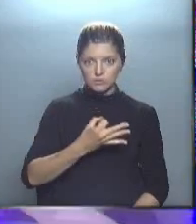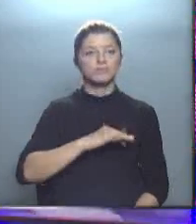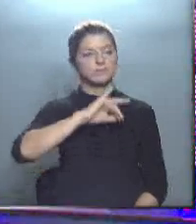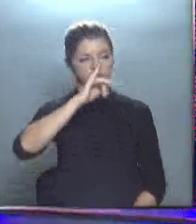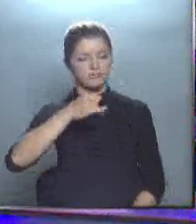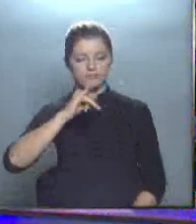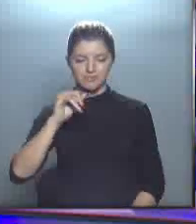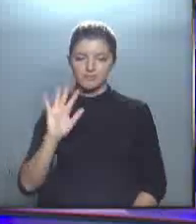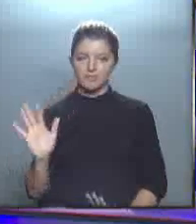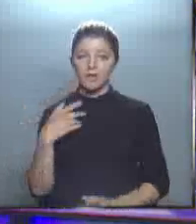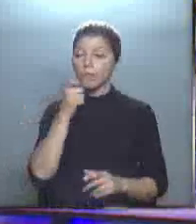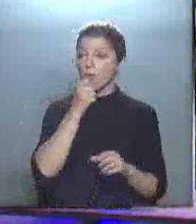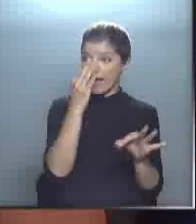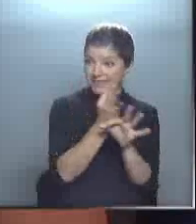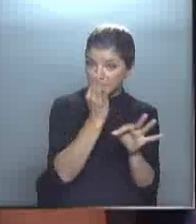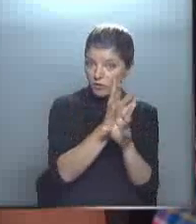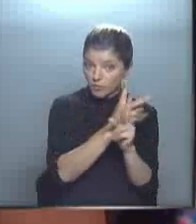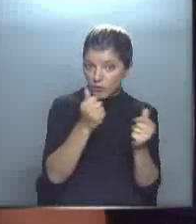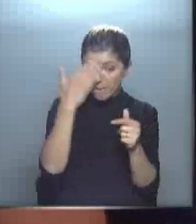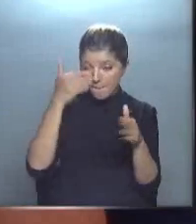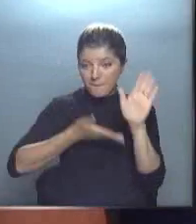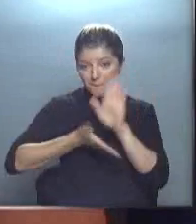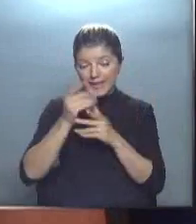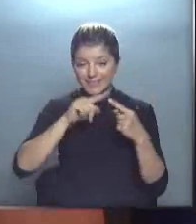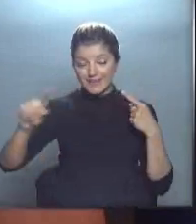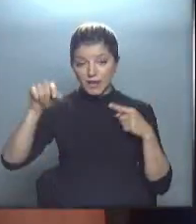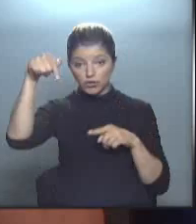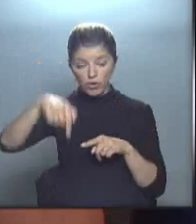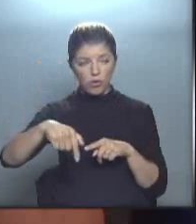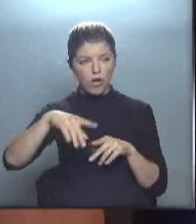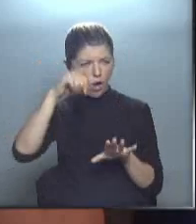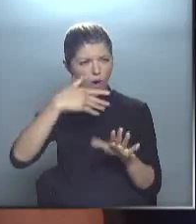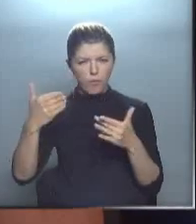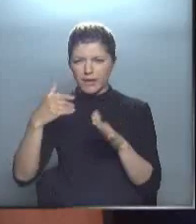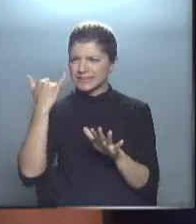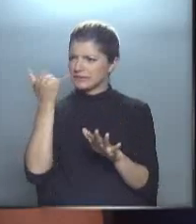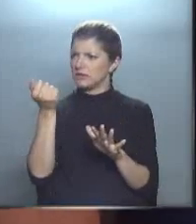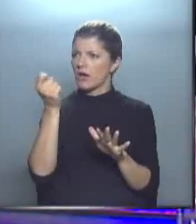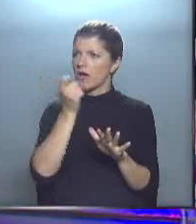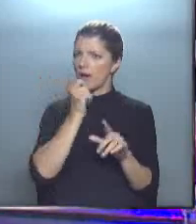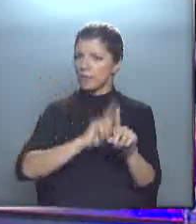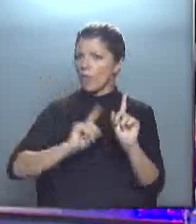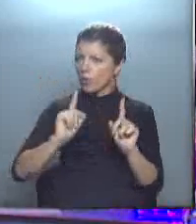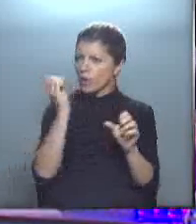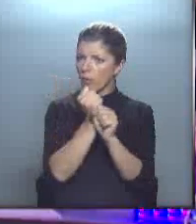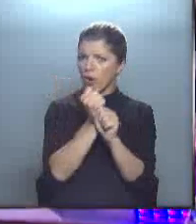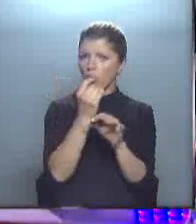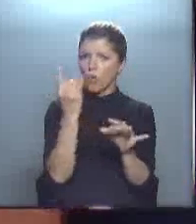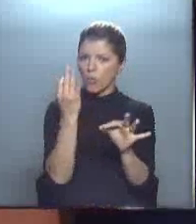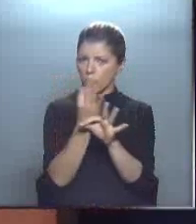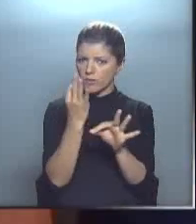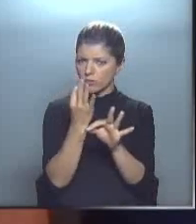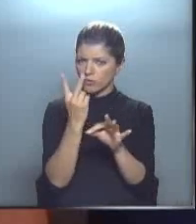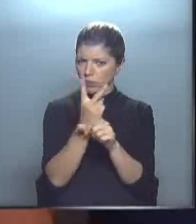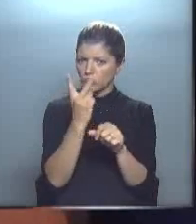Sí, ya. Uh-huh. O sea, apenas termines, te mandás. Puedes hacer, creo que puedes estudiar ya, ¿no? Enfermería, aunque estés en el colegio o tenés una edad. No, una mínima.